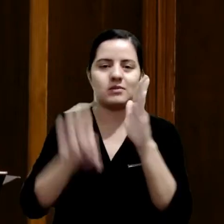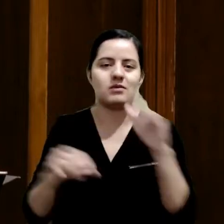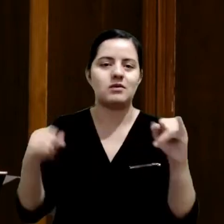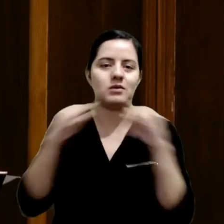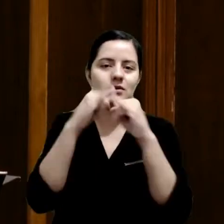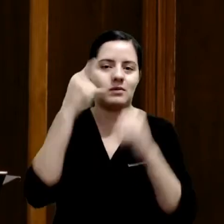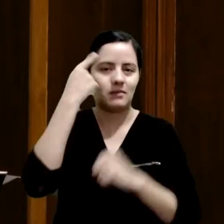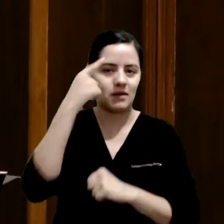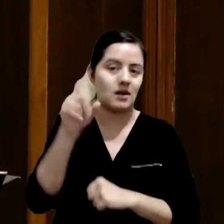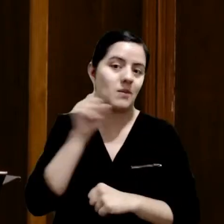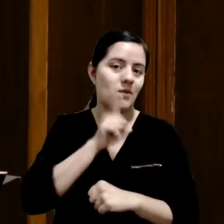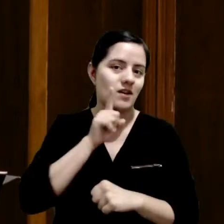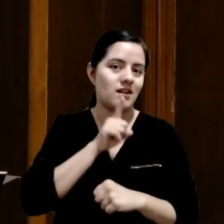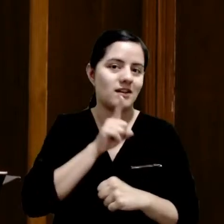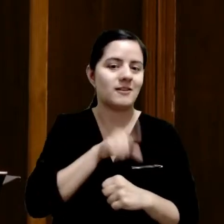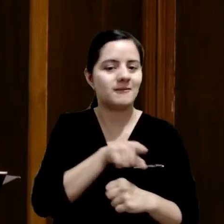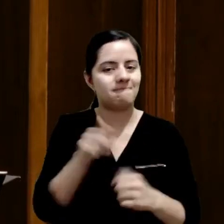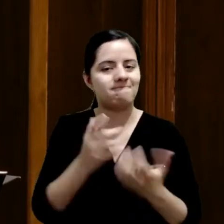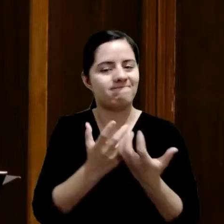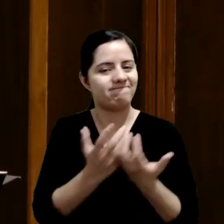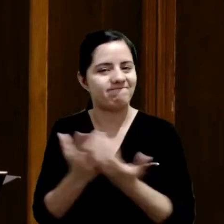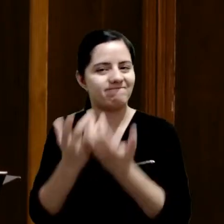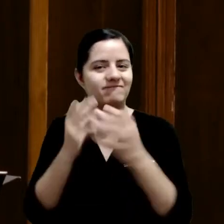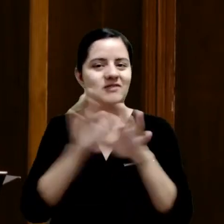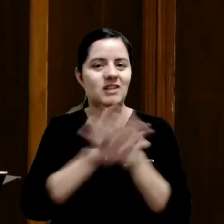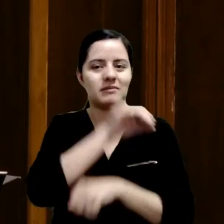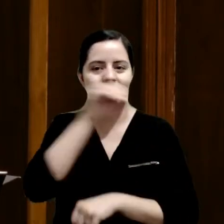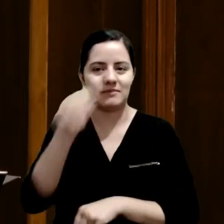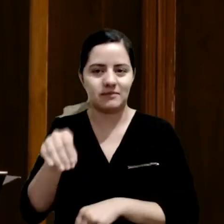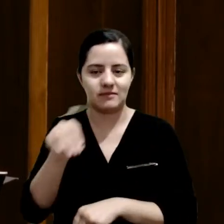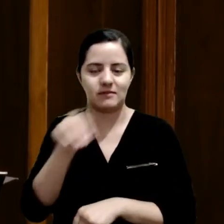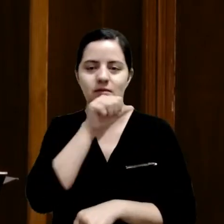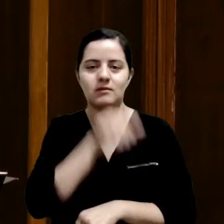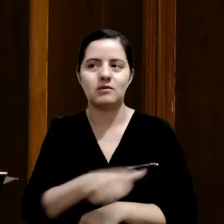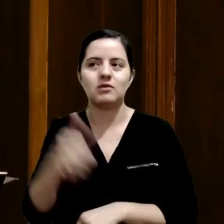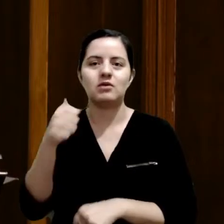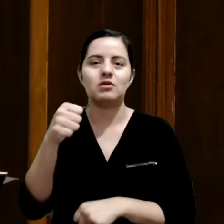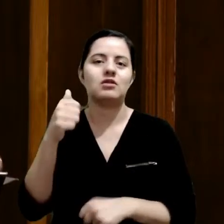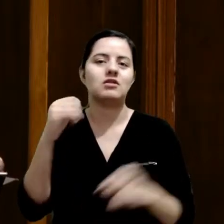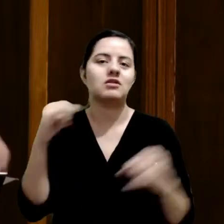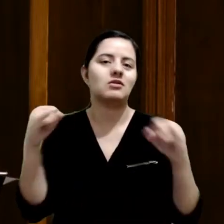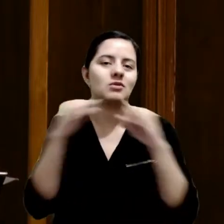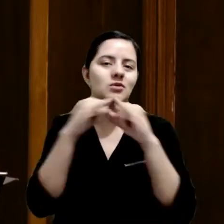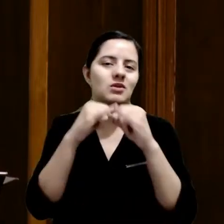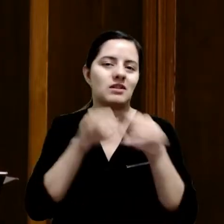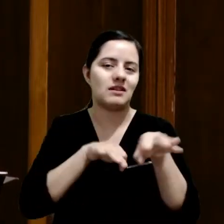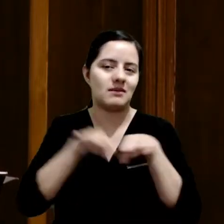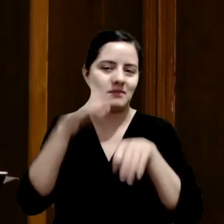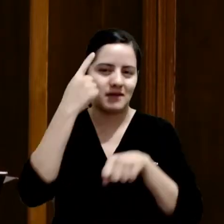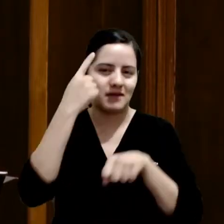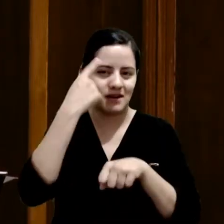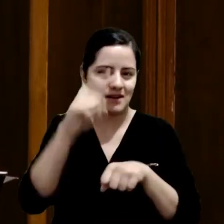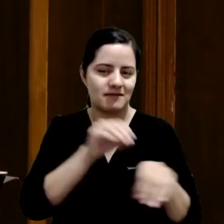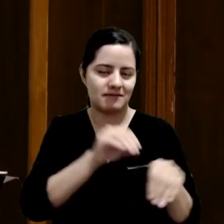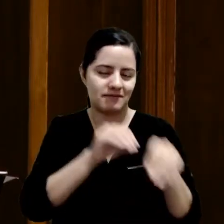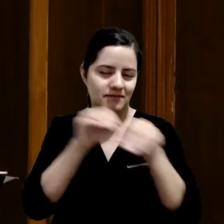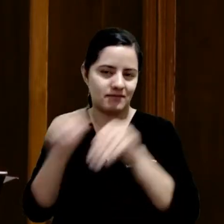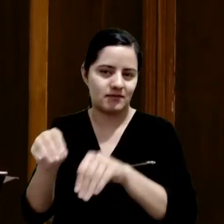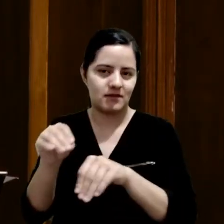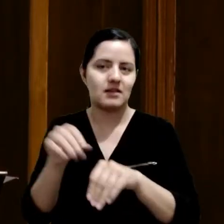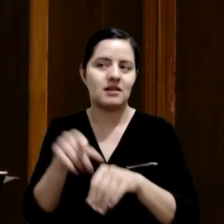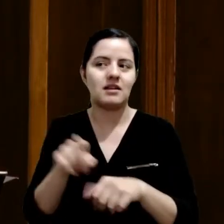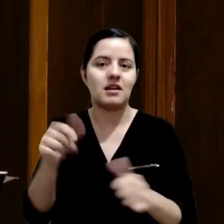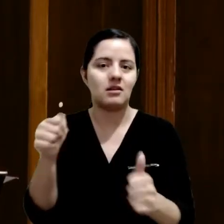en la Migración, el Grupo de Trabajo sobre Política Migratoria, así como el acompañamiento y representación de